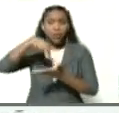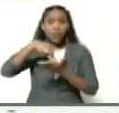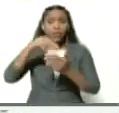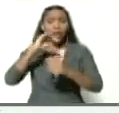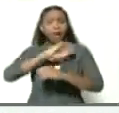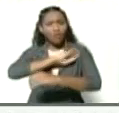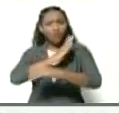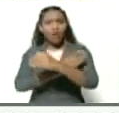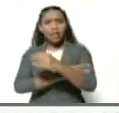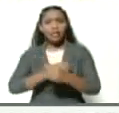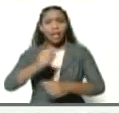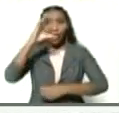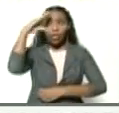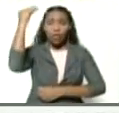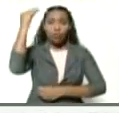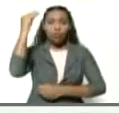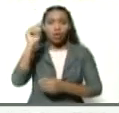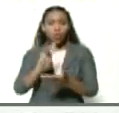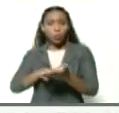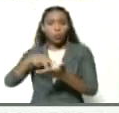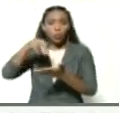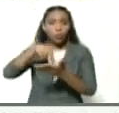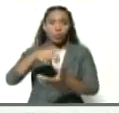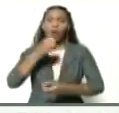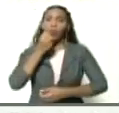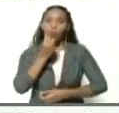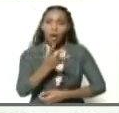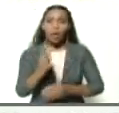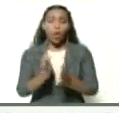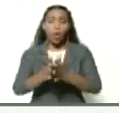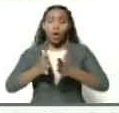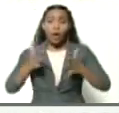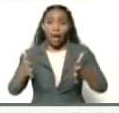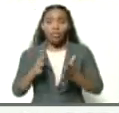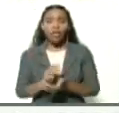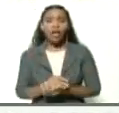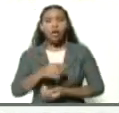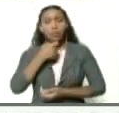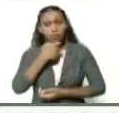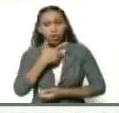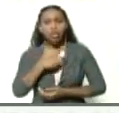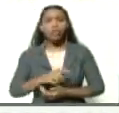de Dios, la resurrección de lo bueno, de lo grande, de lo bonito.